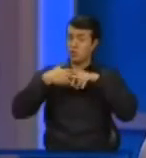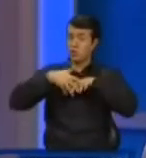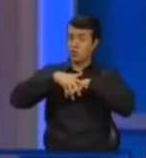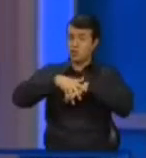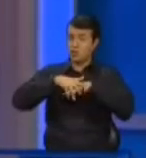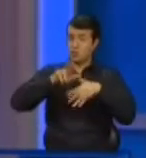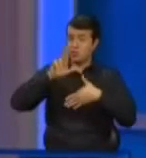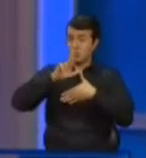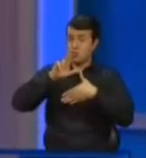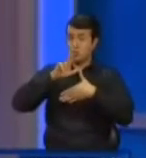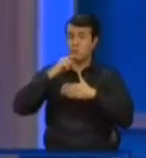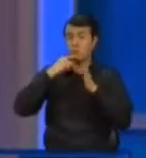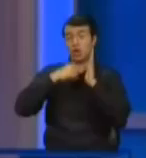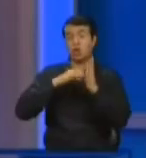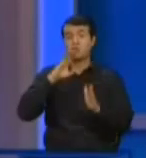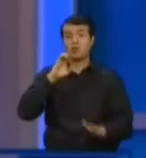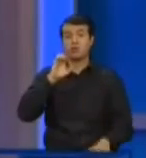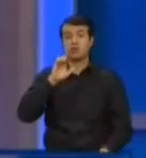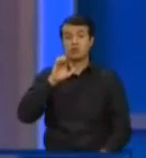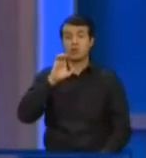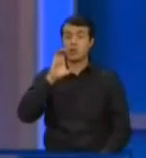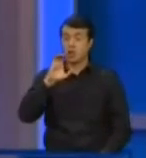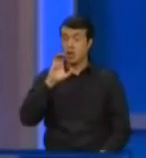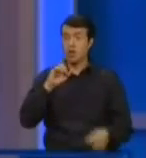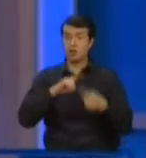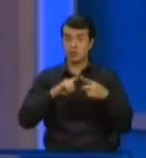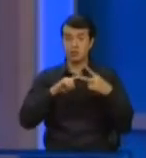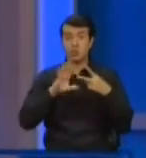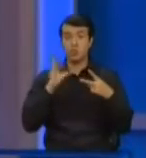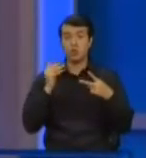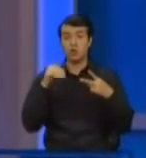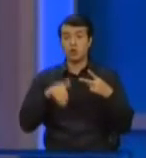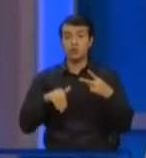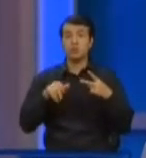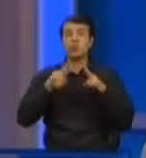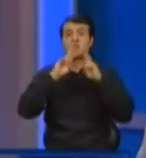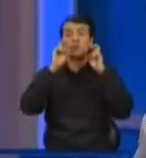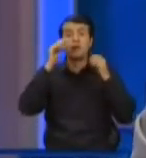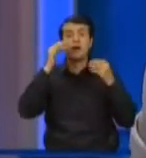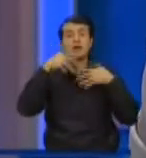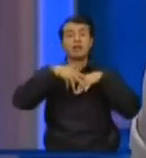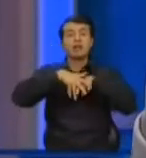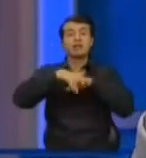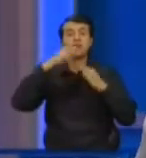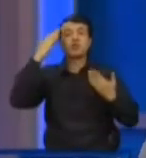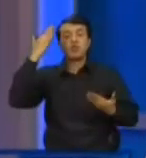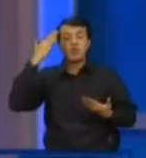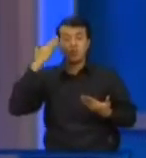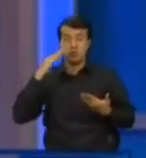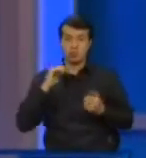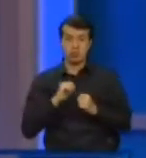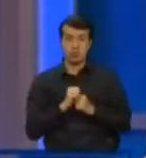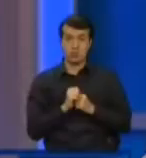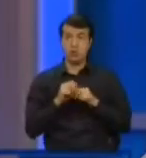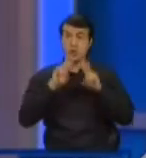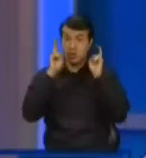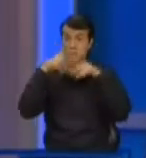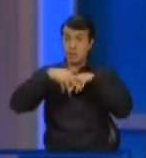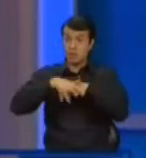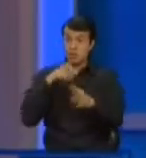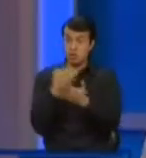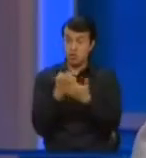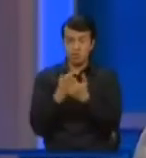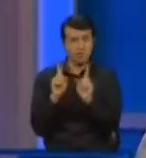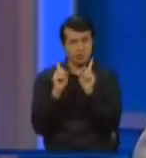latinoamericana contemporáneos, por ejemplo la CELAC, por ejemplo UNASUR, son modelos de integración política, no de integración económica. ¿Por qué? Porque hay